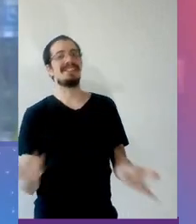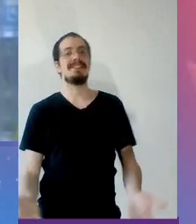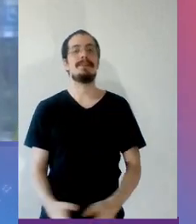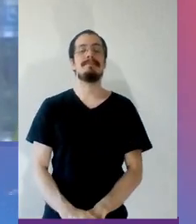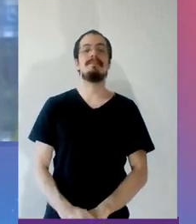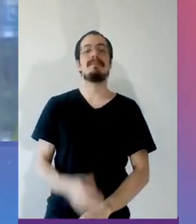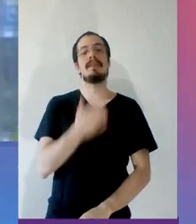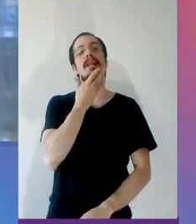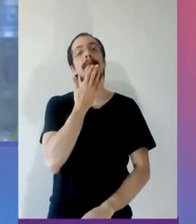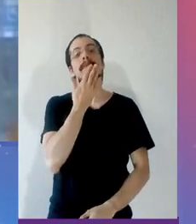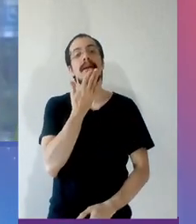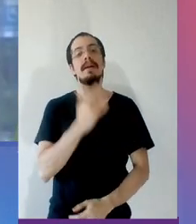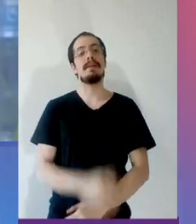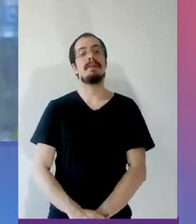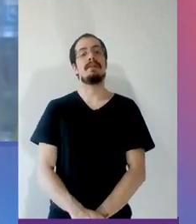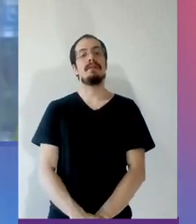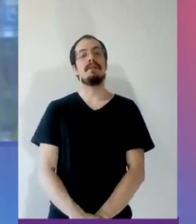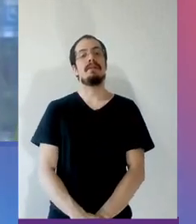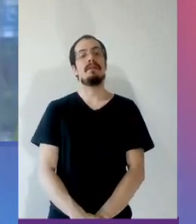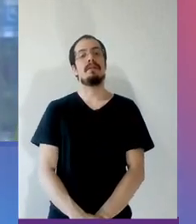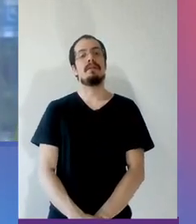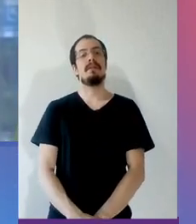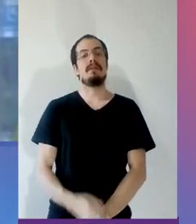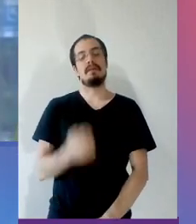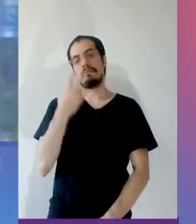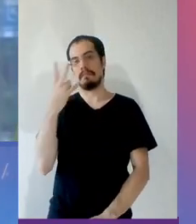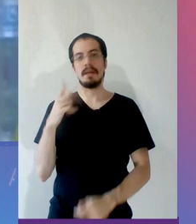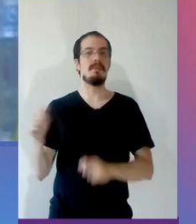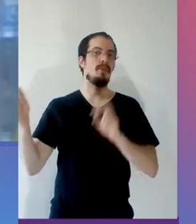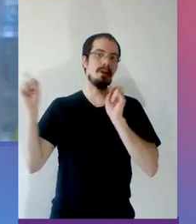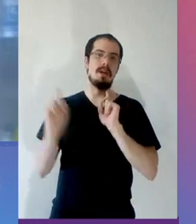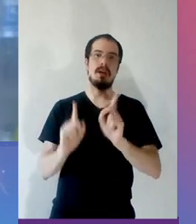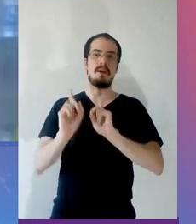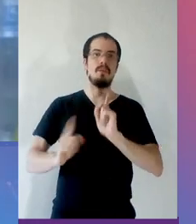que, por su parte, como todos sabemos,